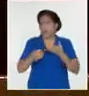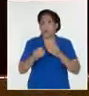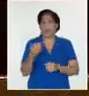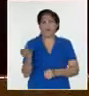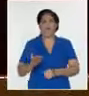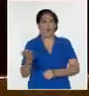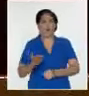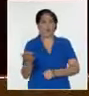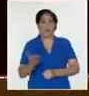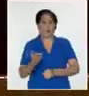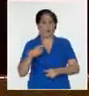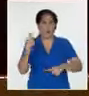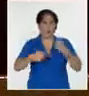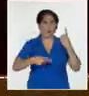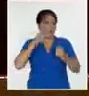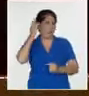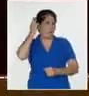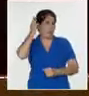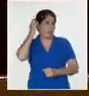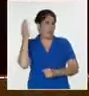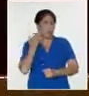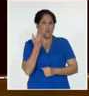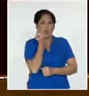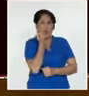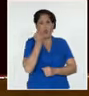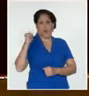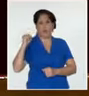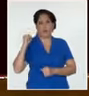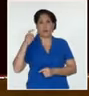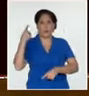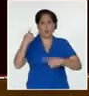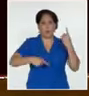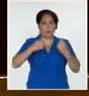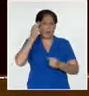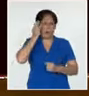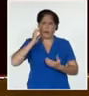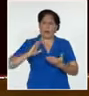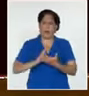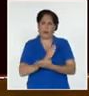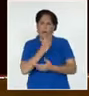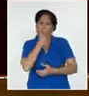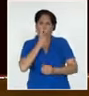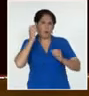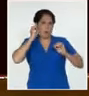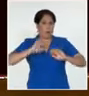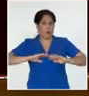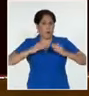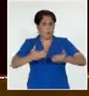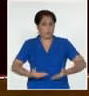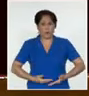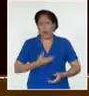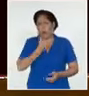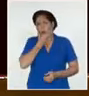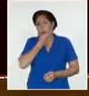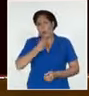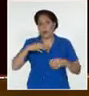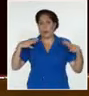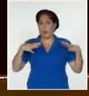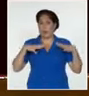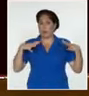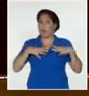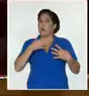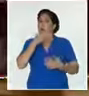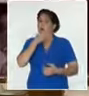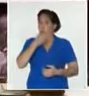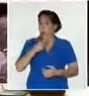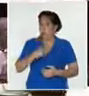de género y en particular la violencia contra nuestras mujeres, la atención al embarazo precoz, la recreación para las jóvenes,